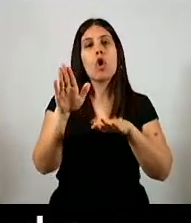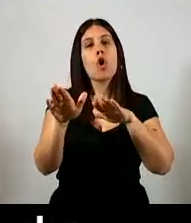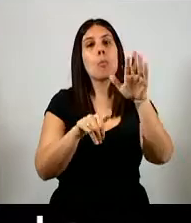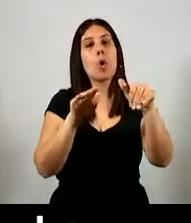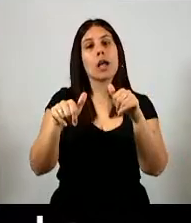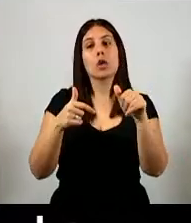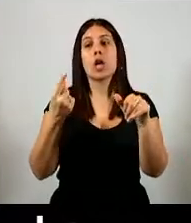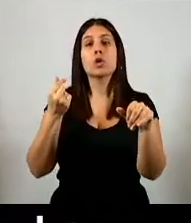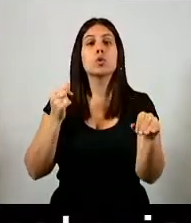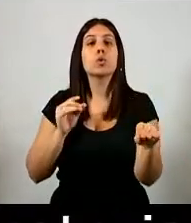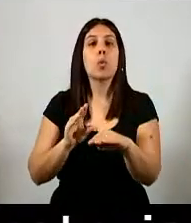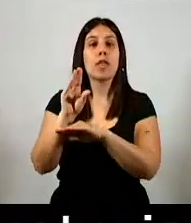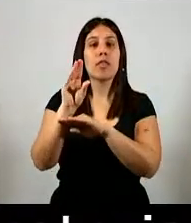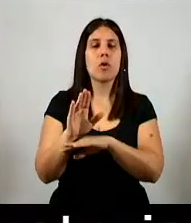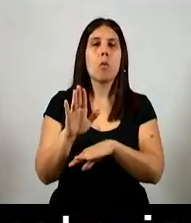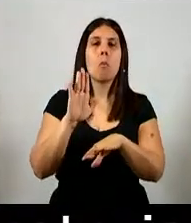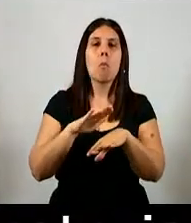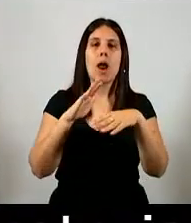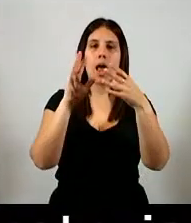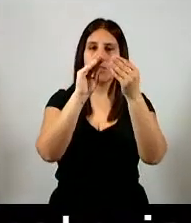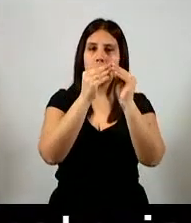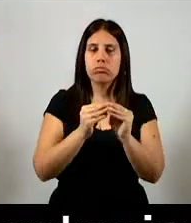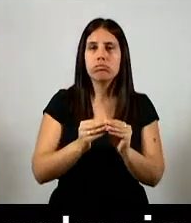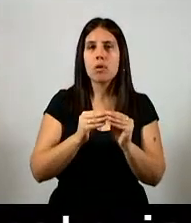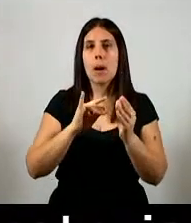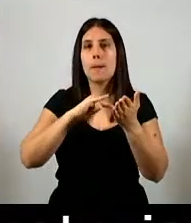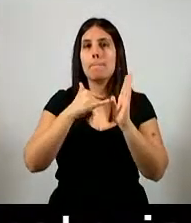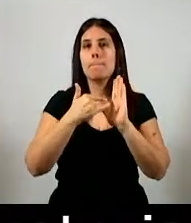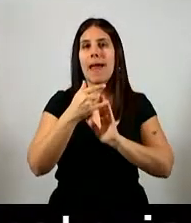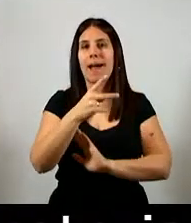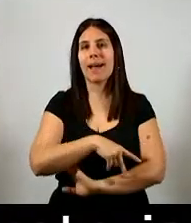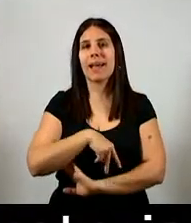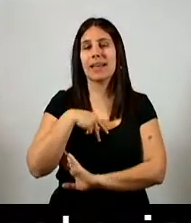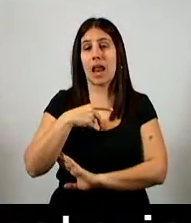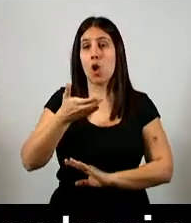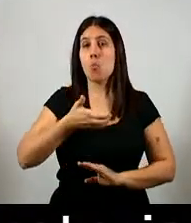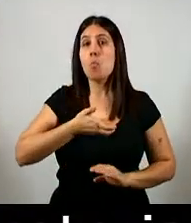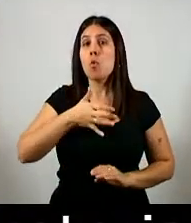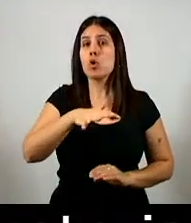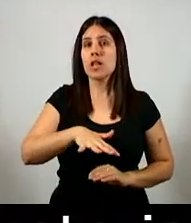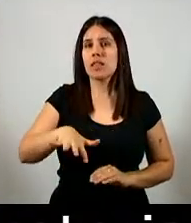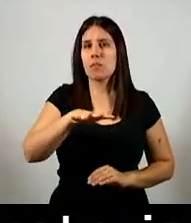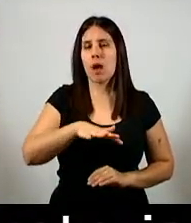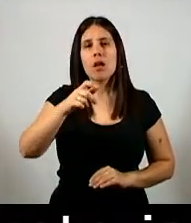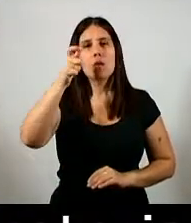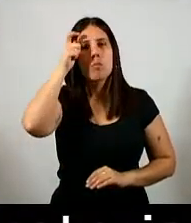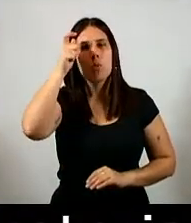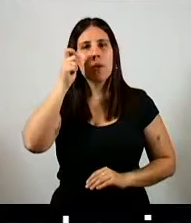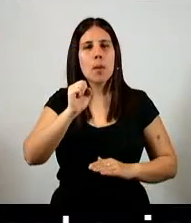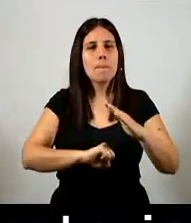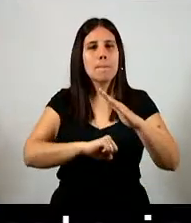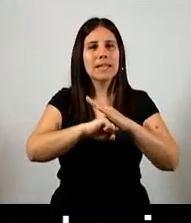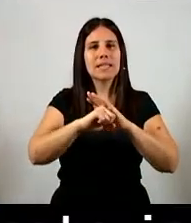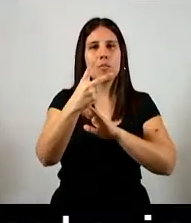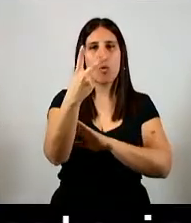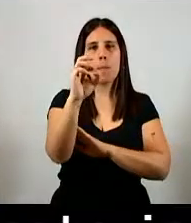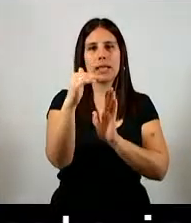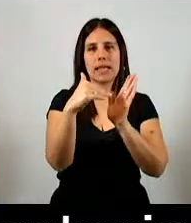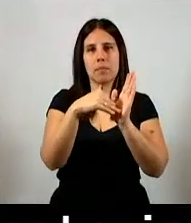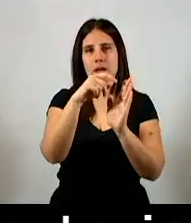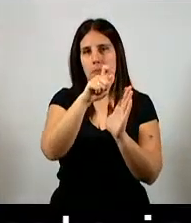para la redacción y tramitación de los planes generales municipales en poblaciones de hasta 20.000